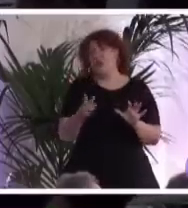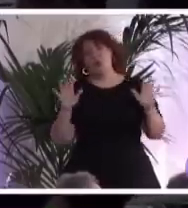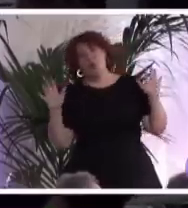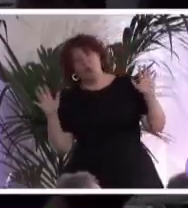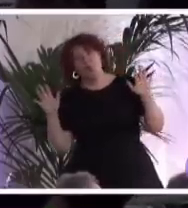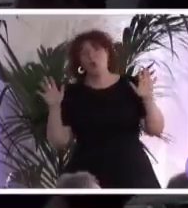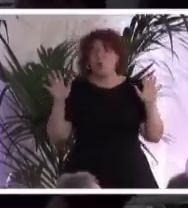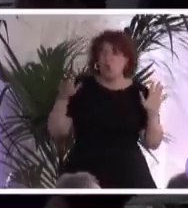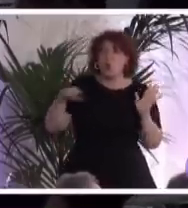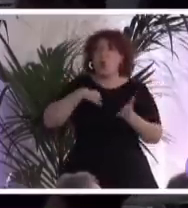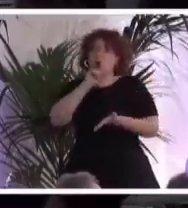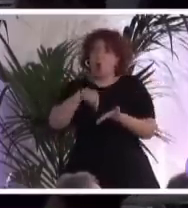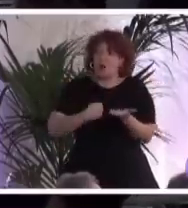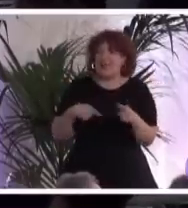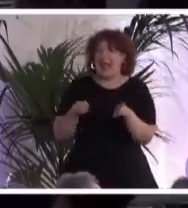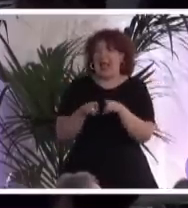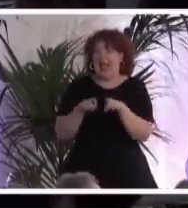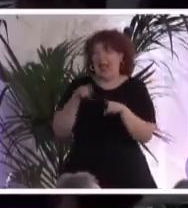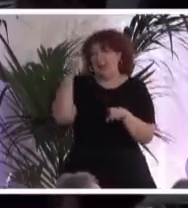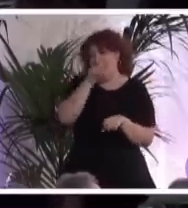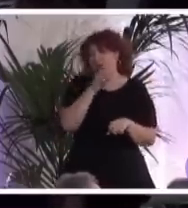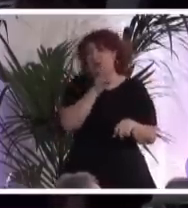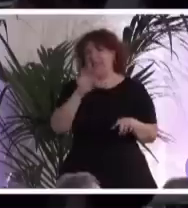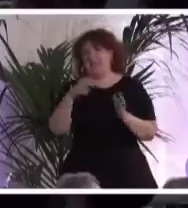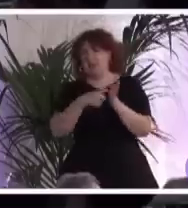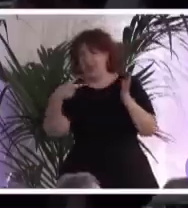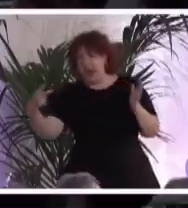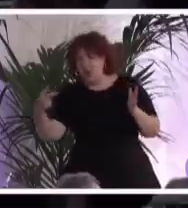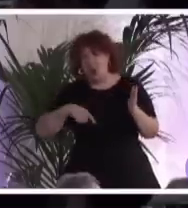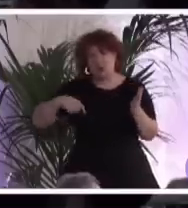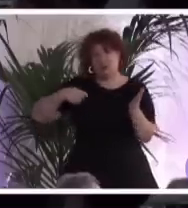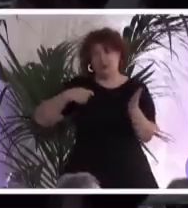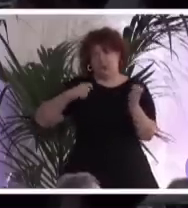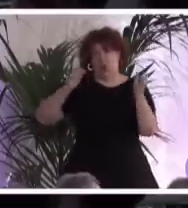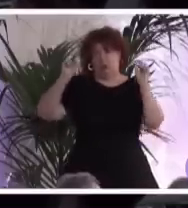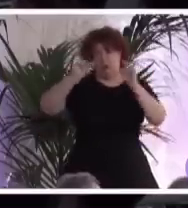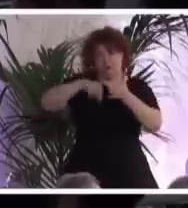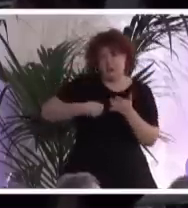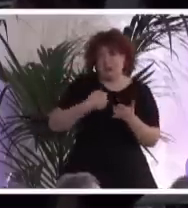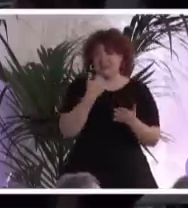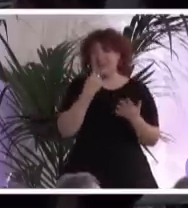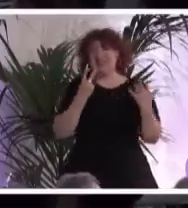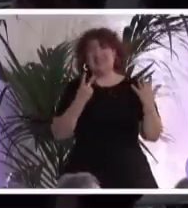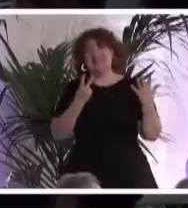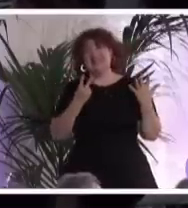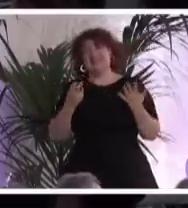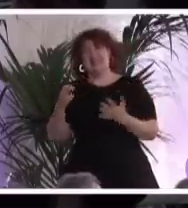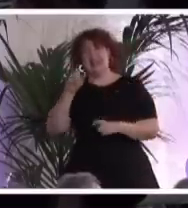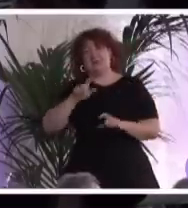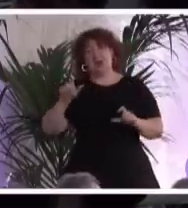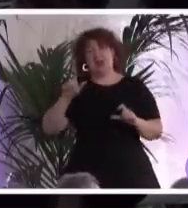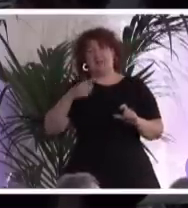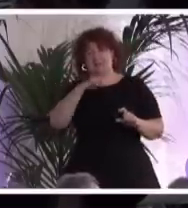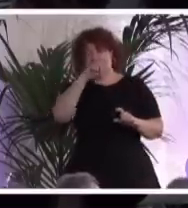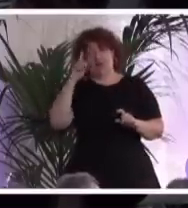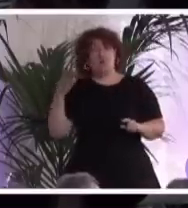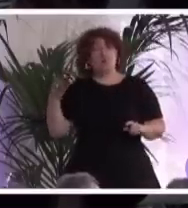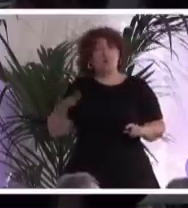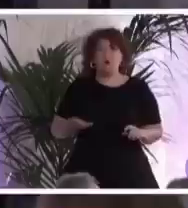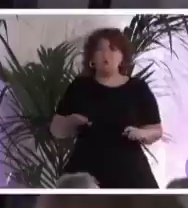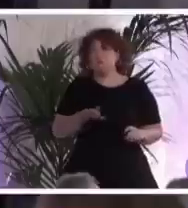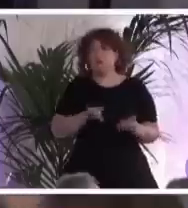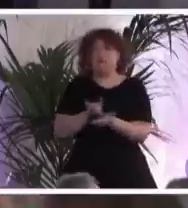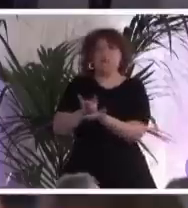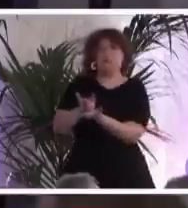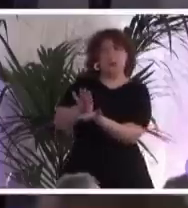hacer un contrato con tu hermano de 300.000 euros cuando están muriendo 700 personas en Madrid y le mandaron a su casa